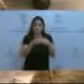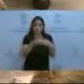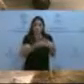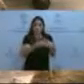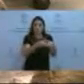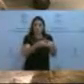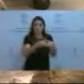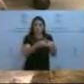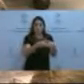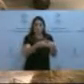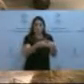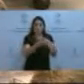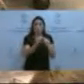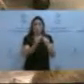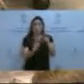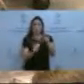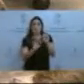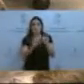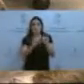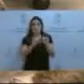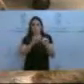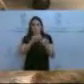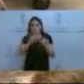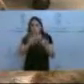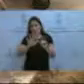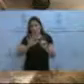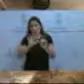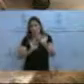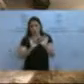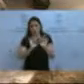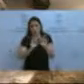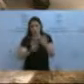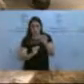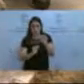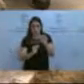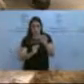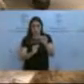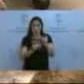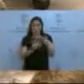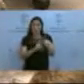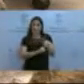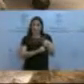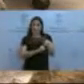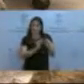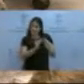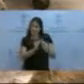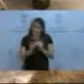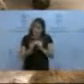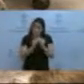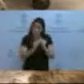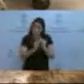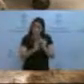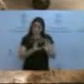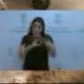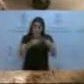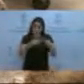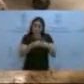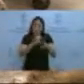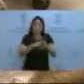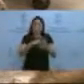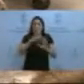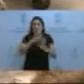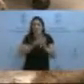ese descenso porcentual. Las características definitorias y en base a las cuales se articulan las medidas